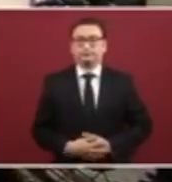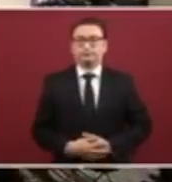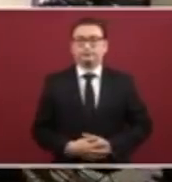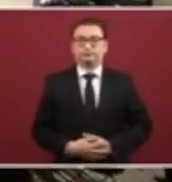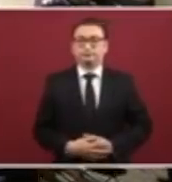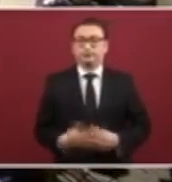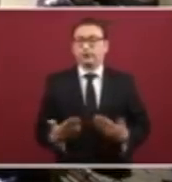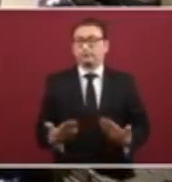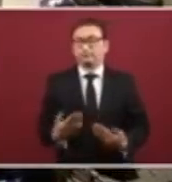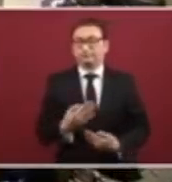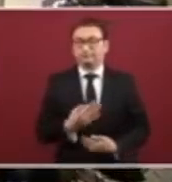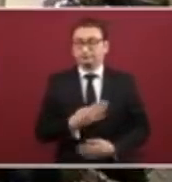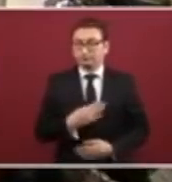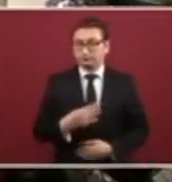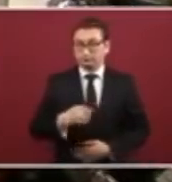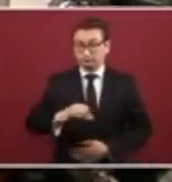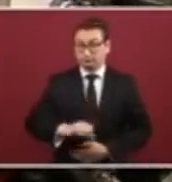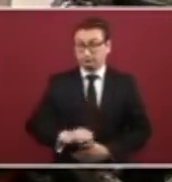Bueno, pues hoy